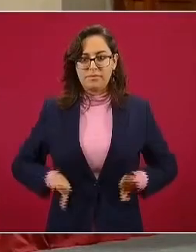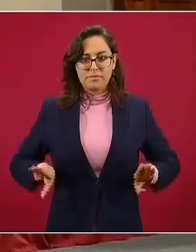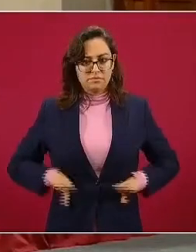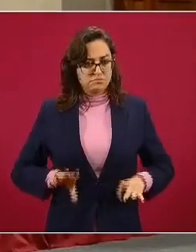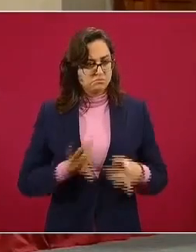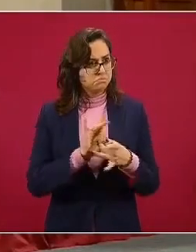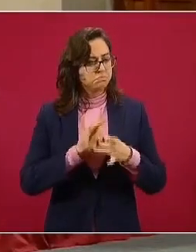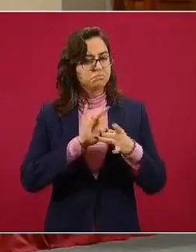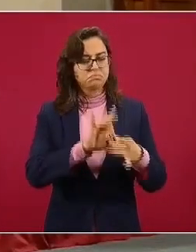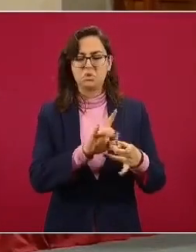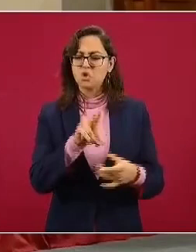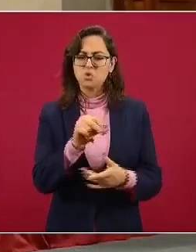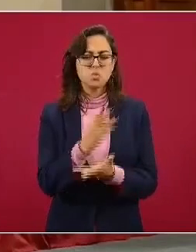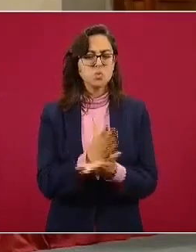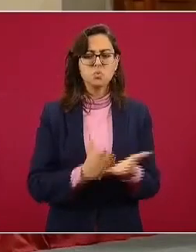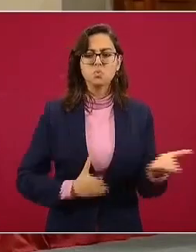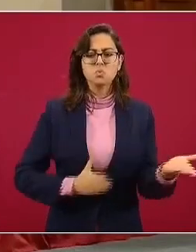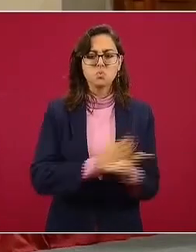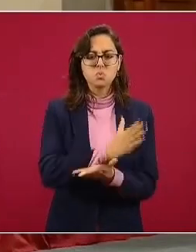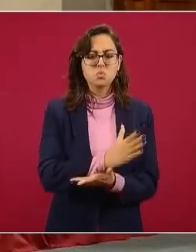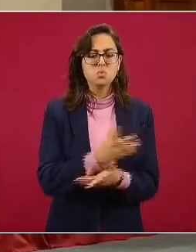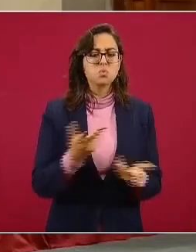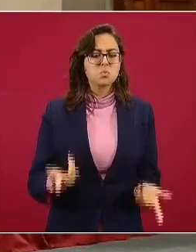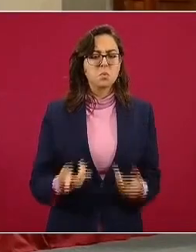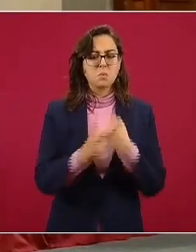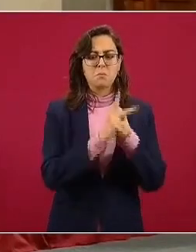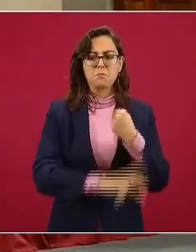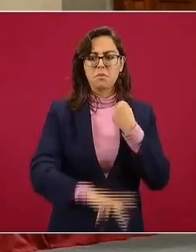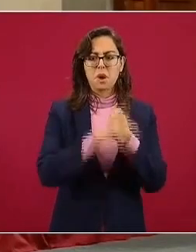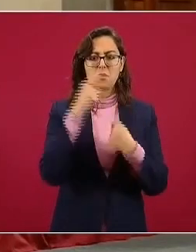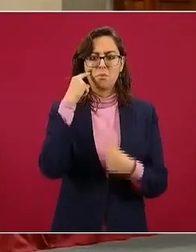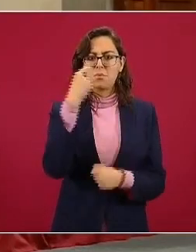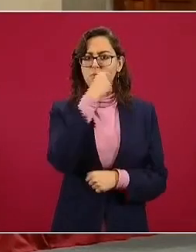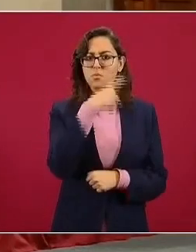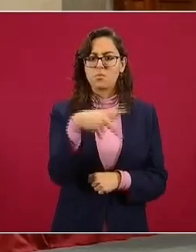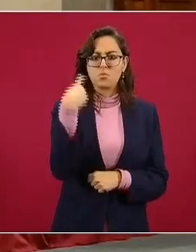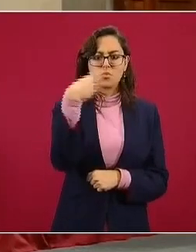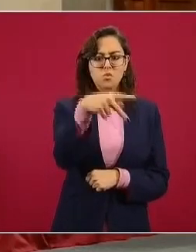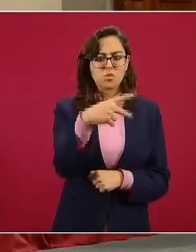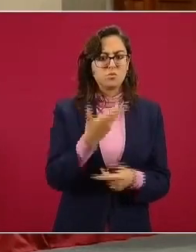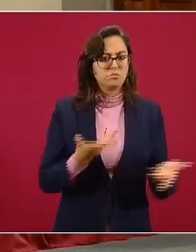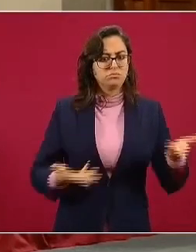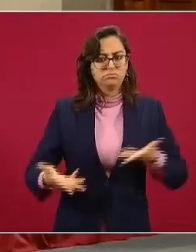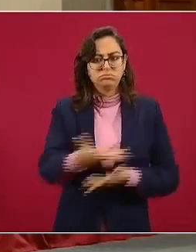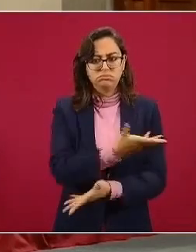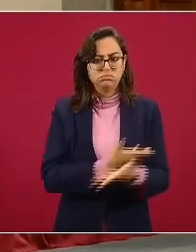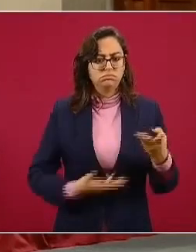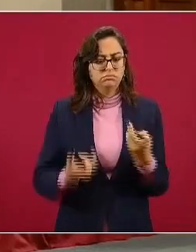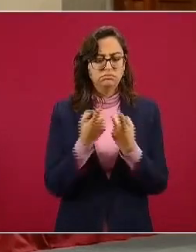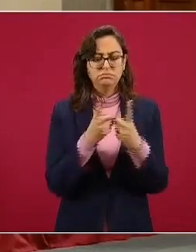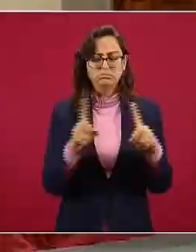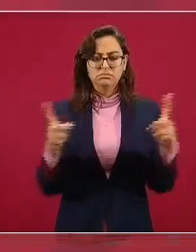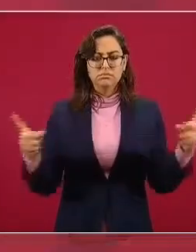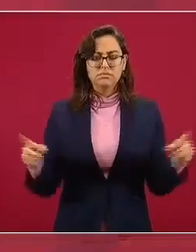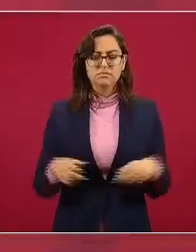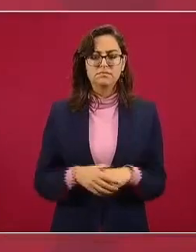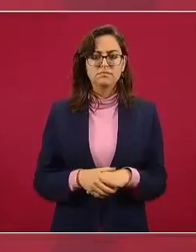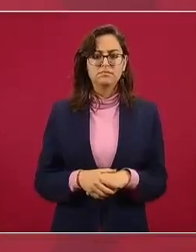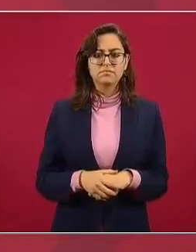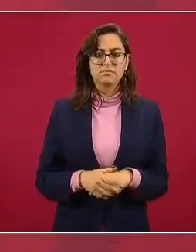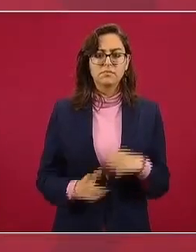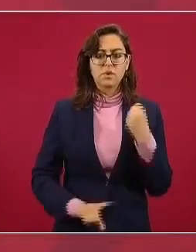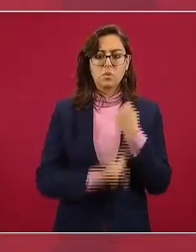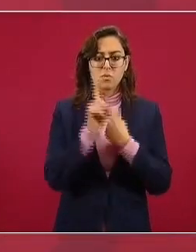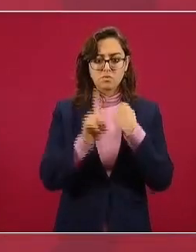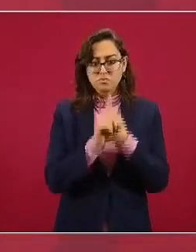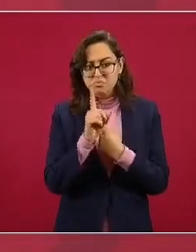No intervención, autodeterminación de los pueblos, cooperación para el desarrollo, solución